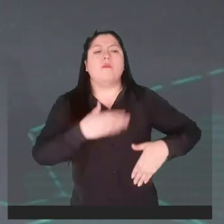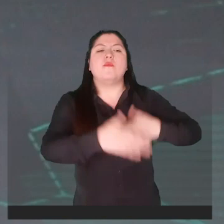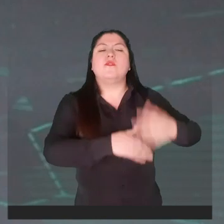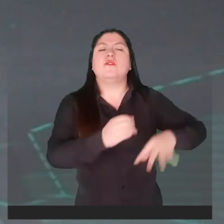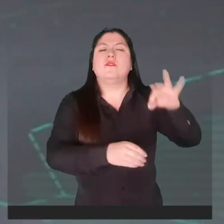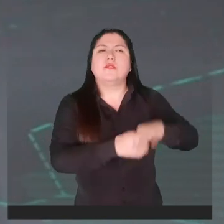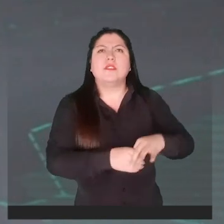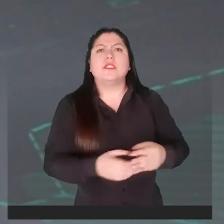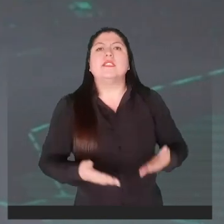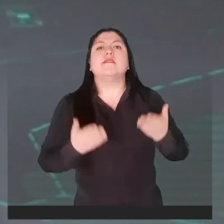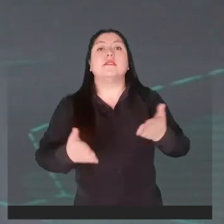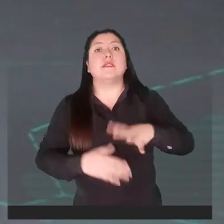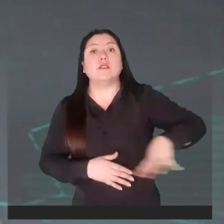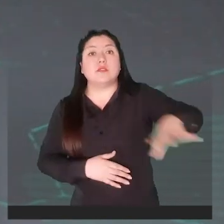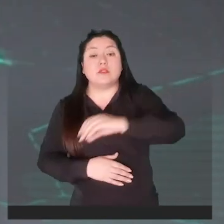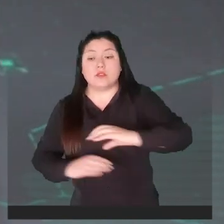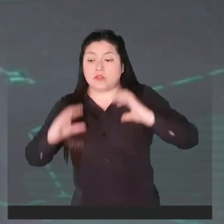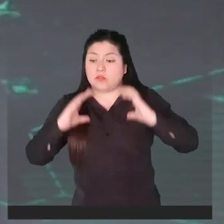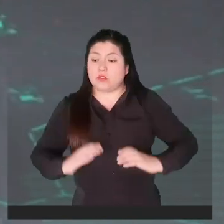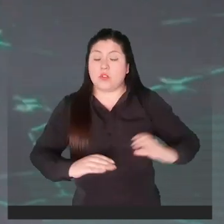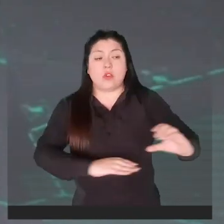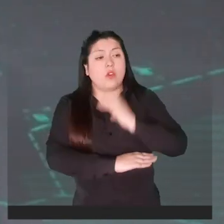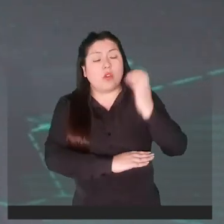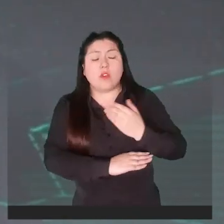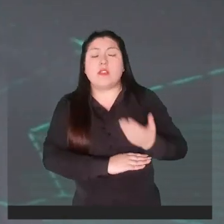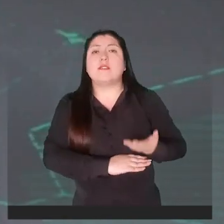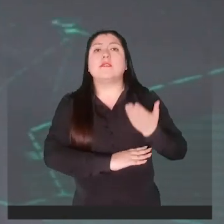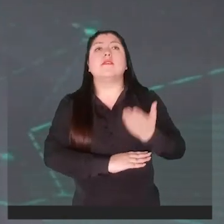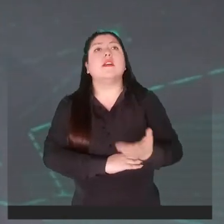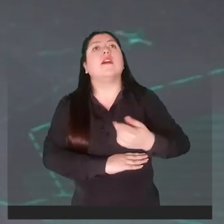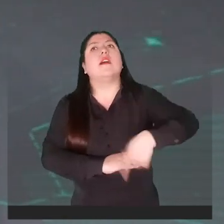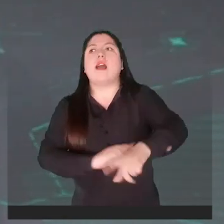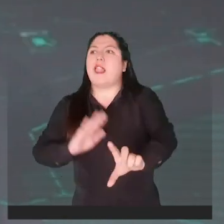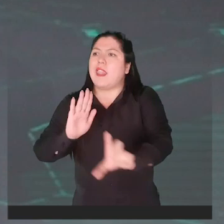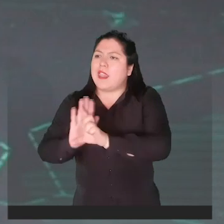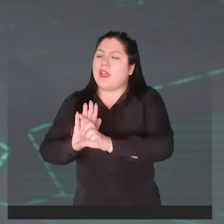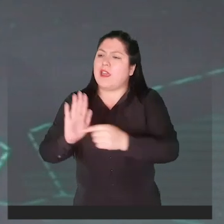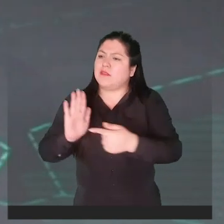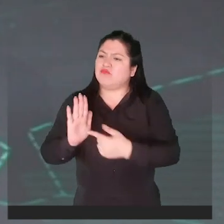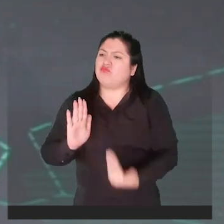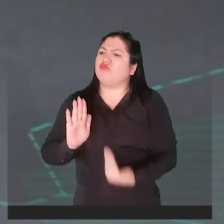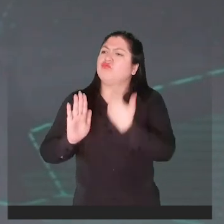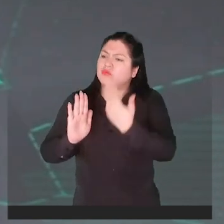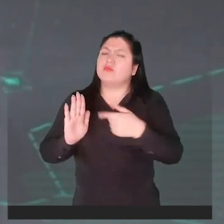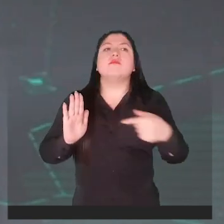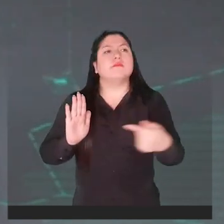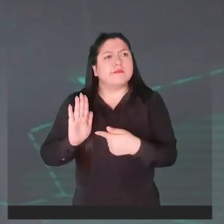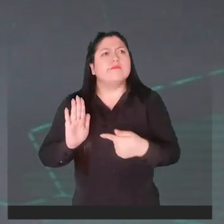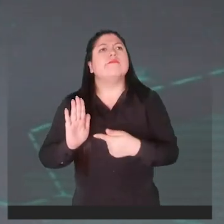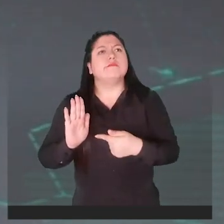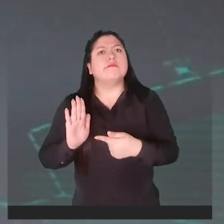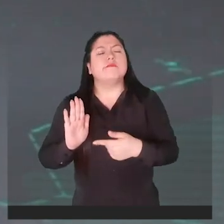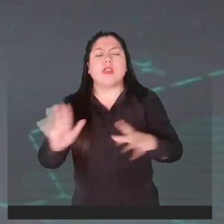que le permitan también a los colombianos tener una estructura legal para el sistema electoral